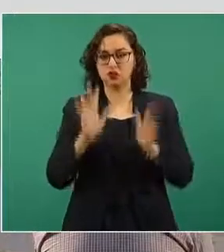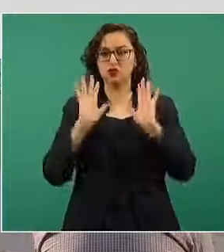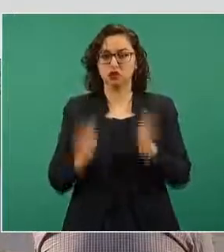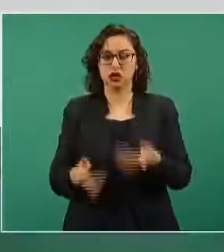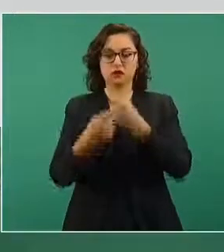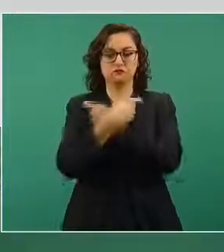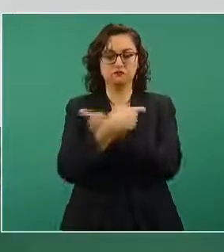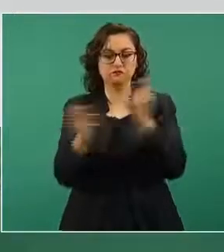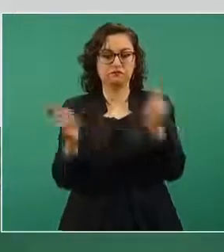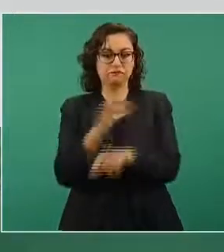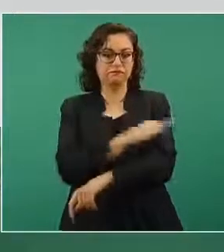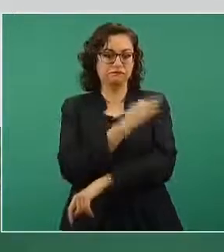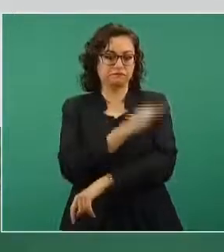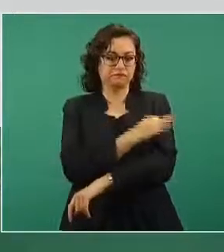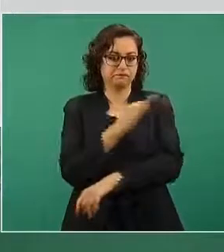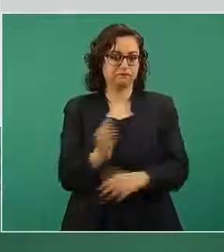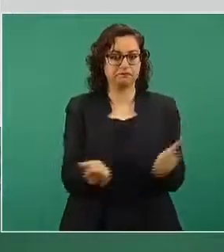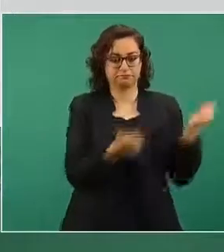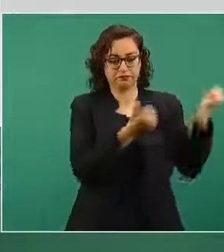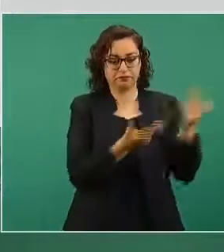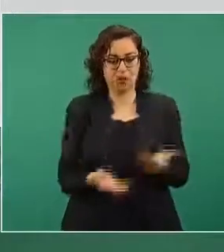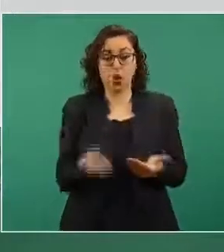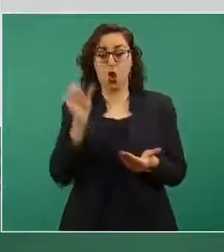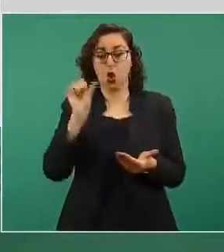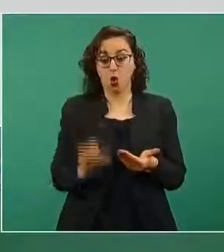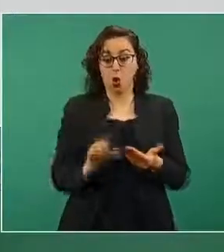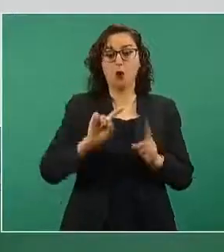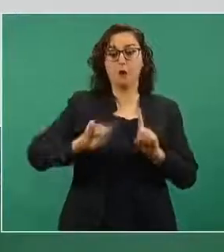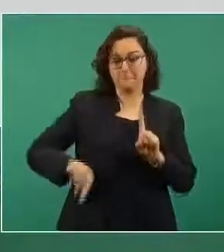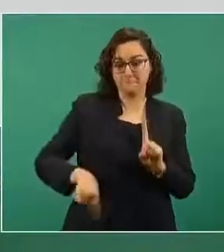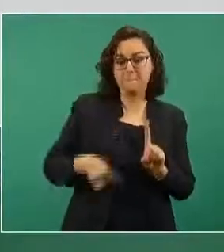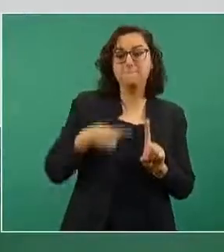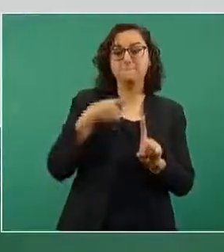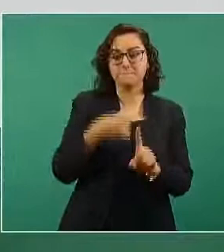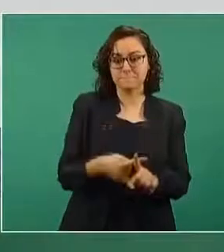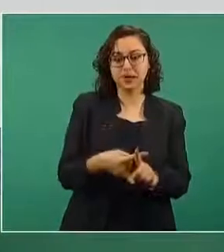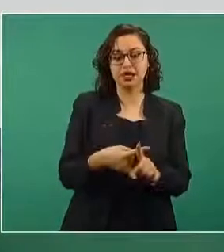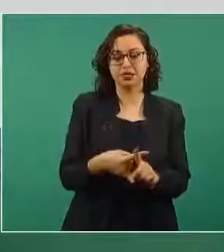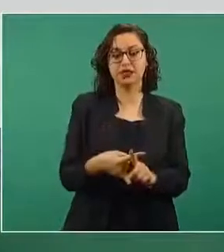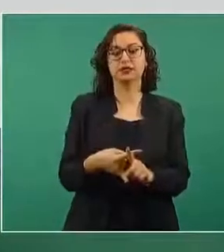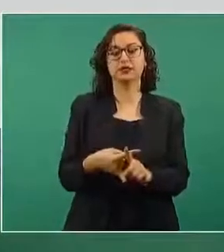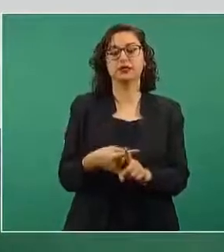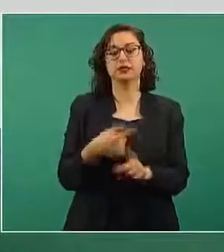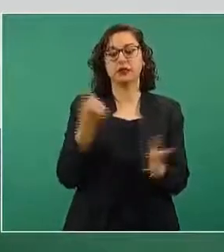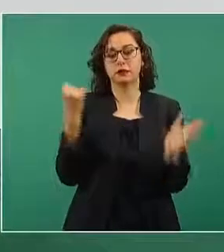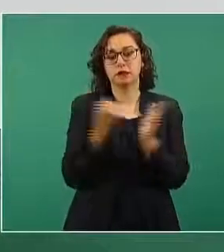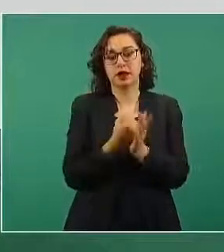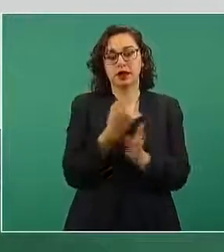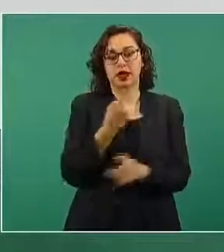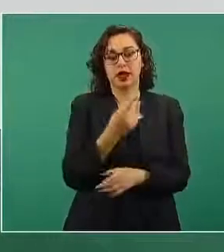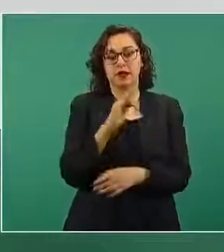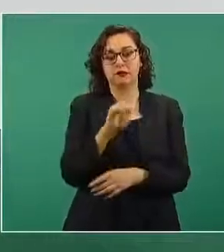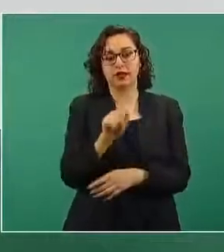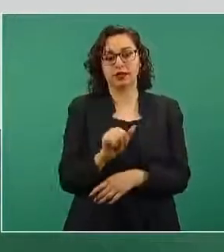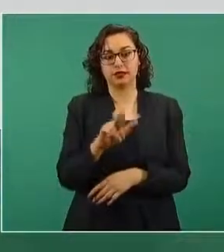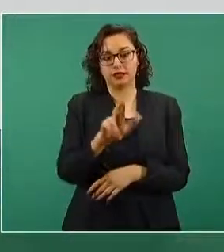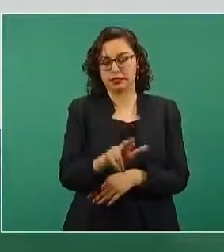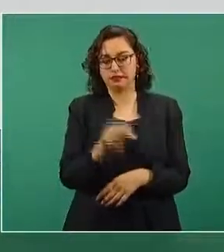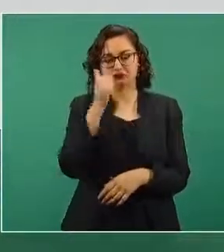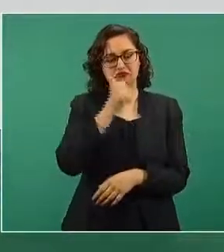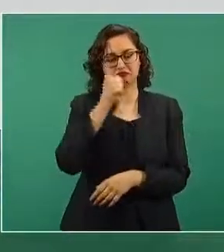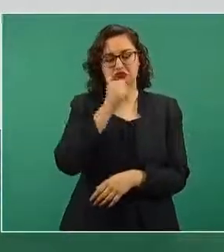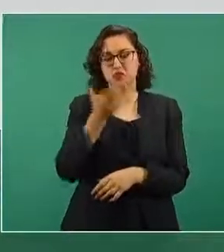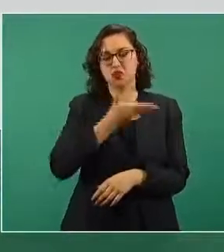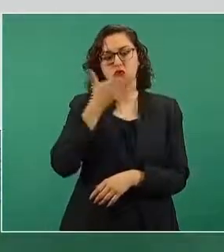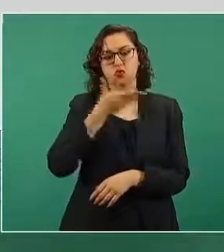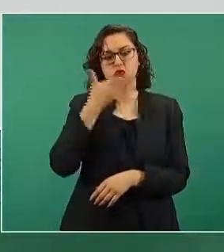las vacunas que llegan. A estas hoy se suman las que llegarán en unos minutos de Pfizer-BioNTech, que están llegando todos los